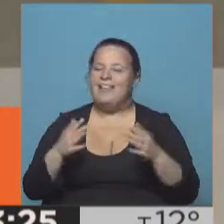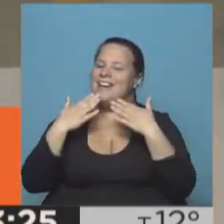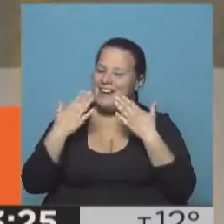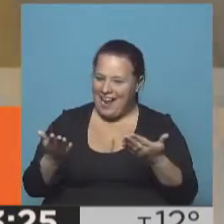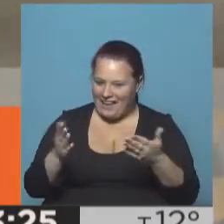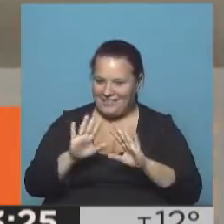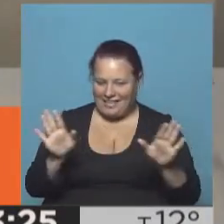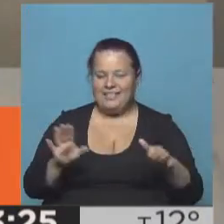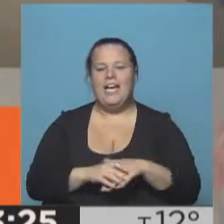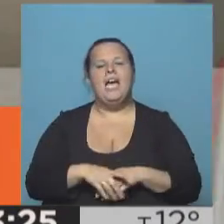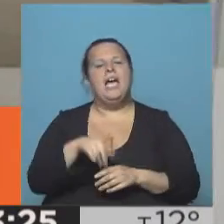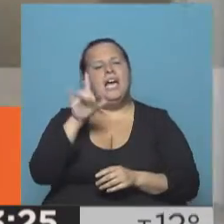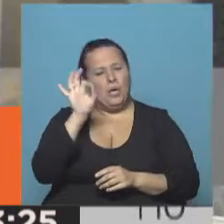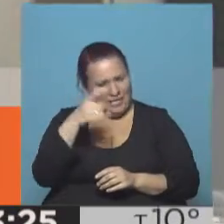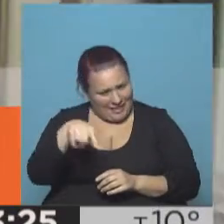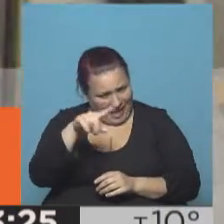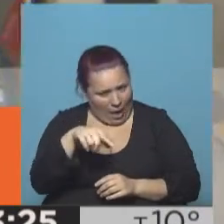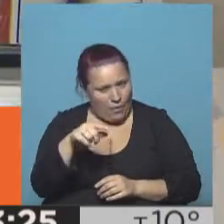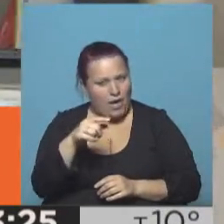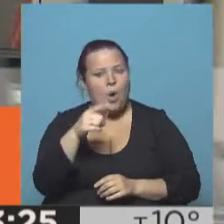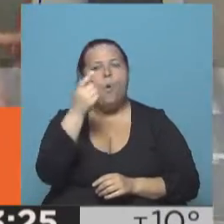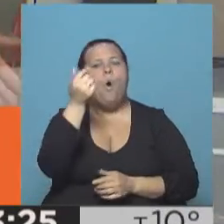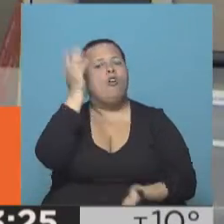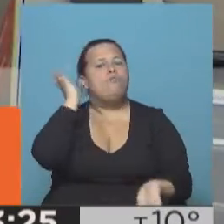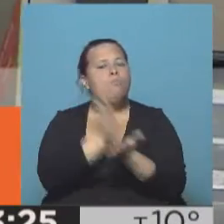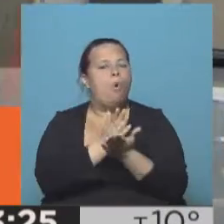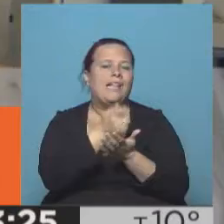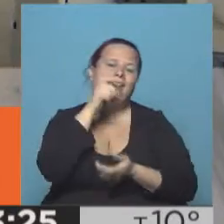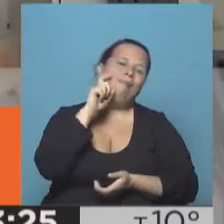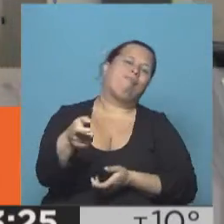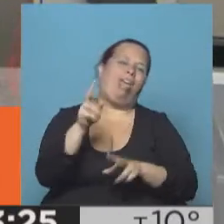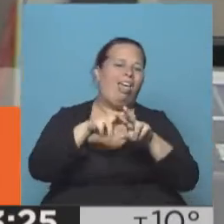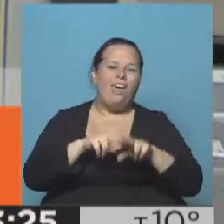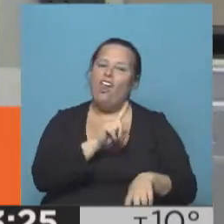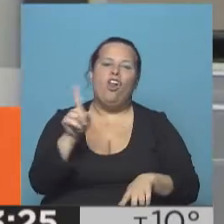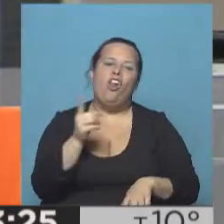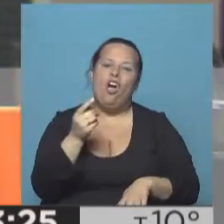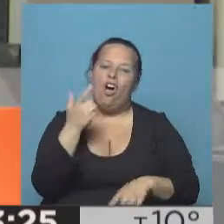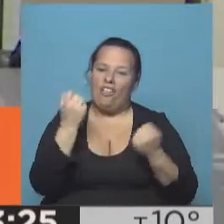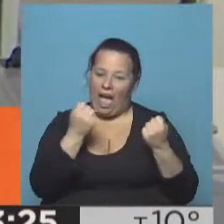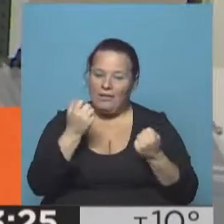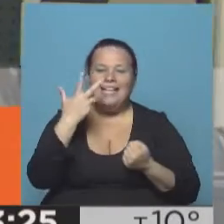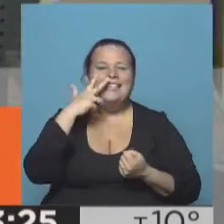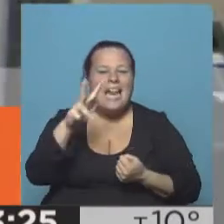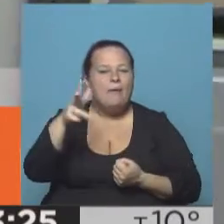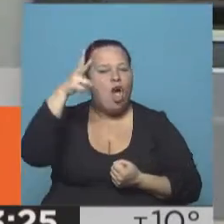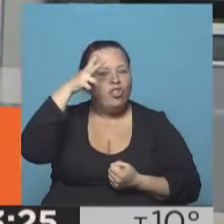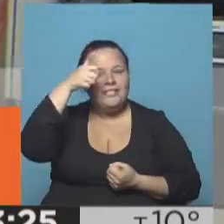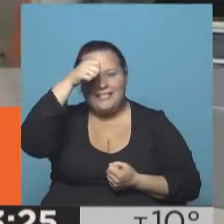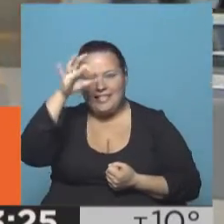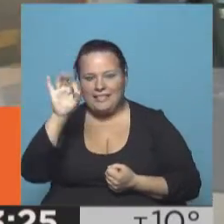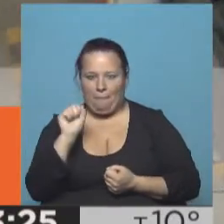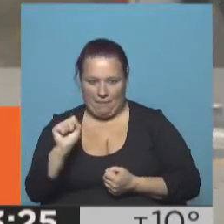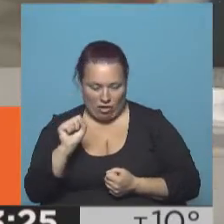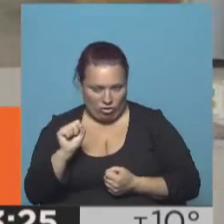gracias y sermón saben cuánto es la multa por no hacer la verificación técnica vehicular tres mil 860 pesos